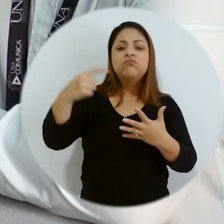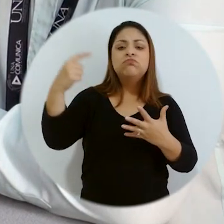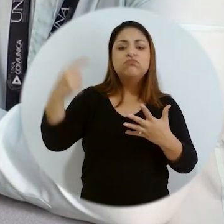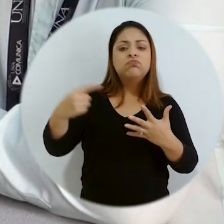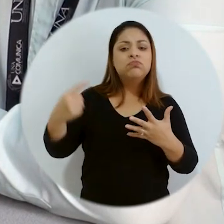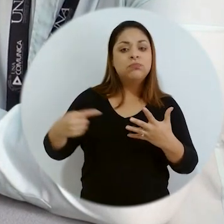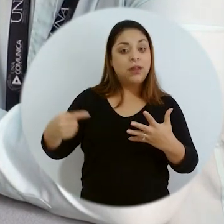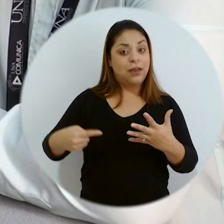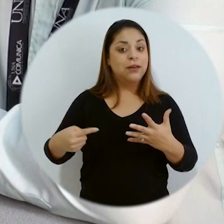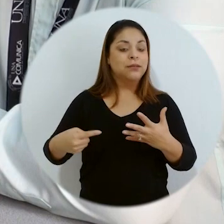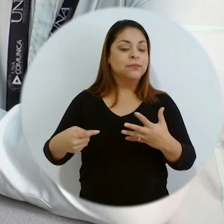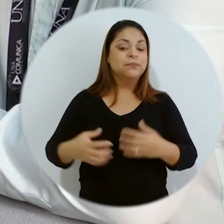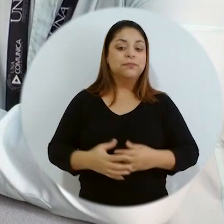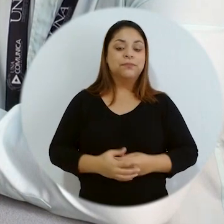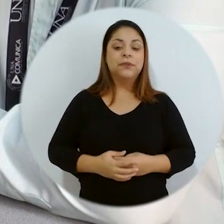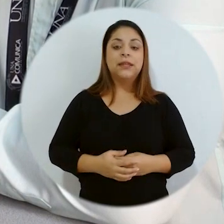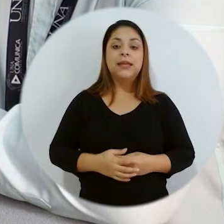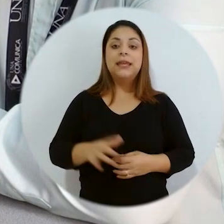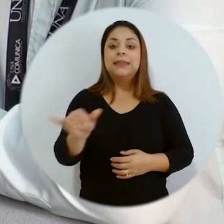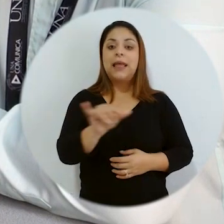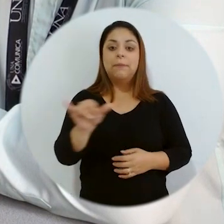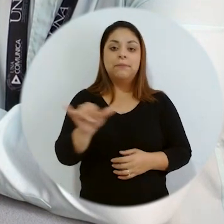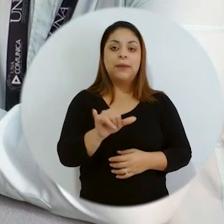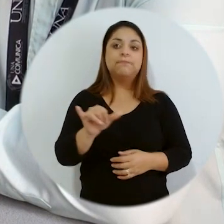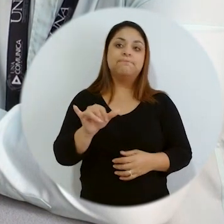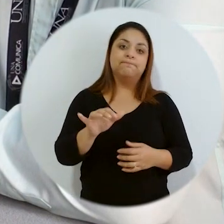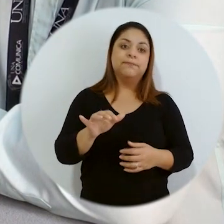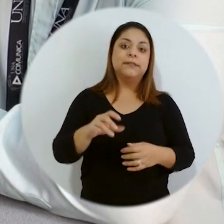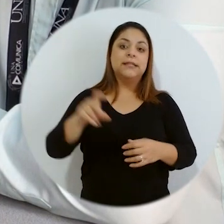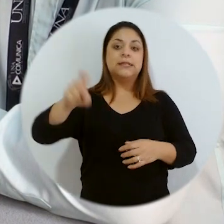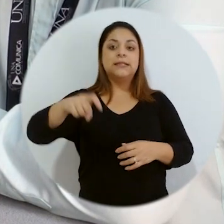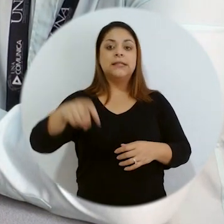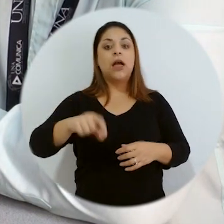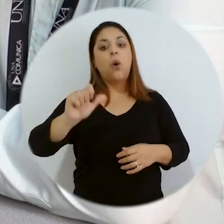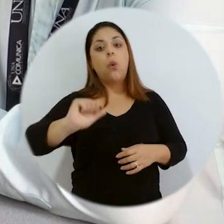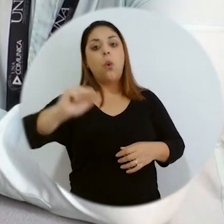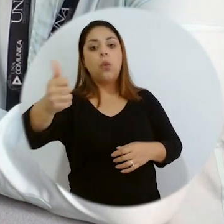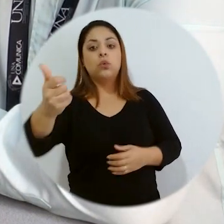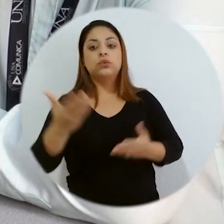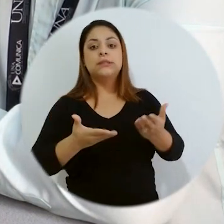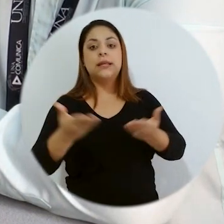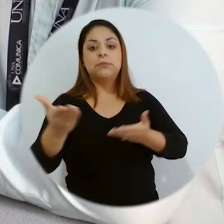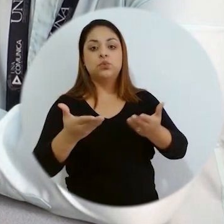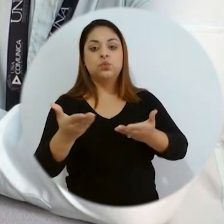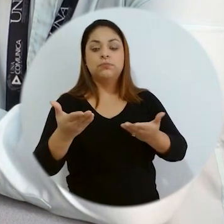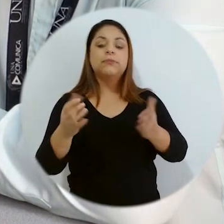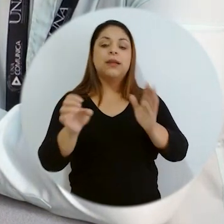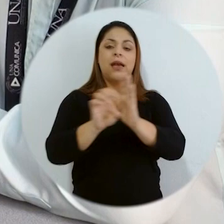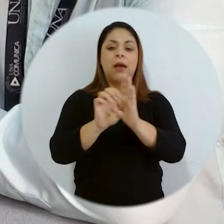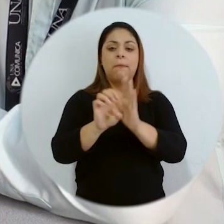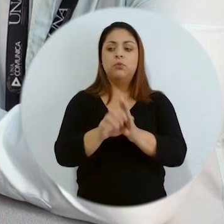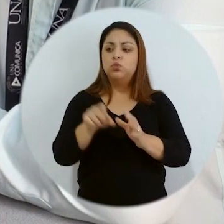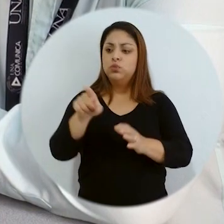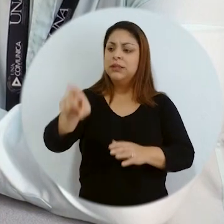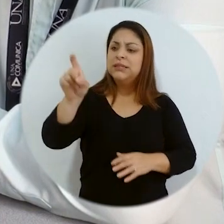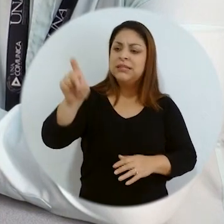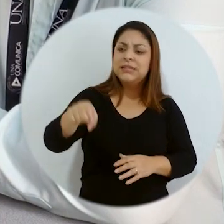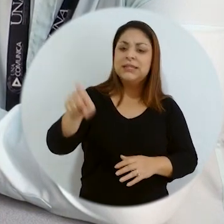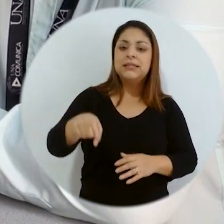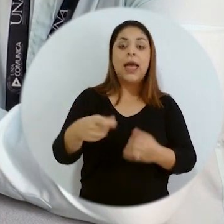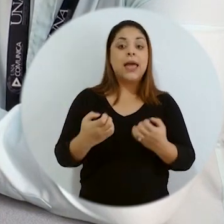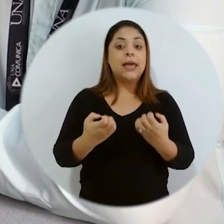esos apoyos que se va a requerir. También, lógicamente, implica, pues, activar otro tipo de servicios, ¿verdad? Algunos pueden